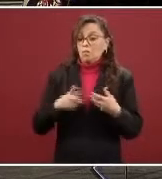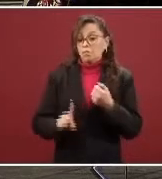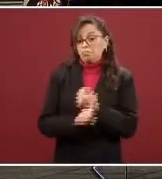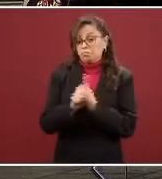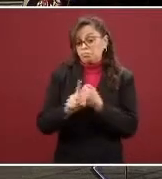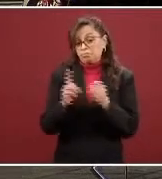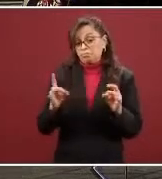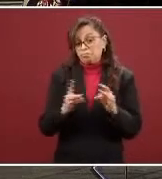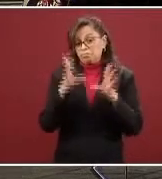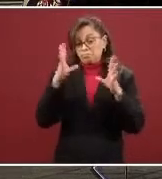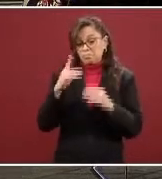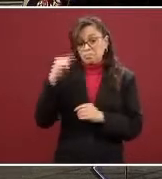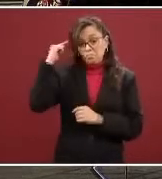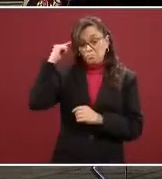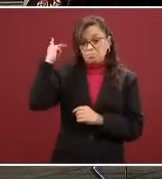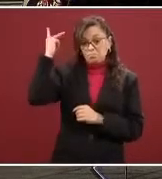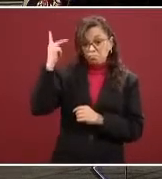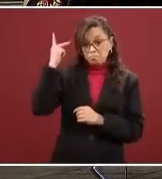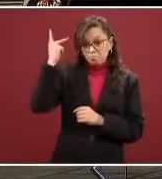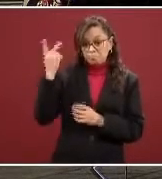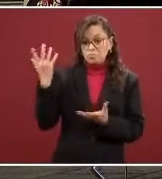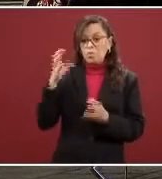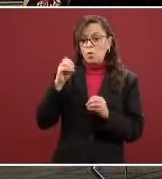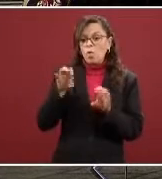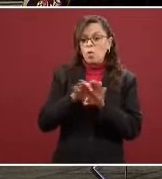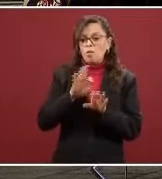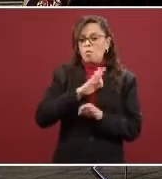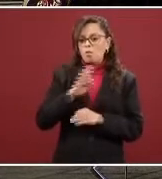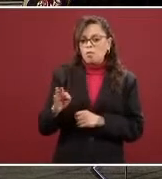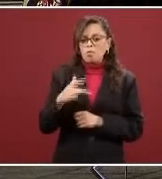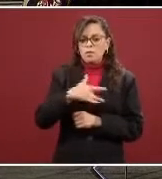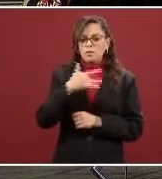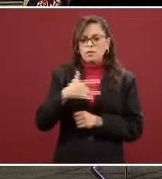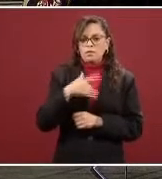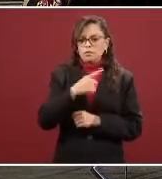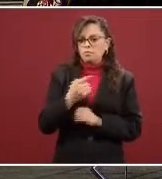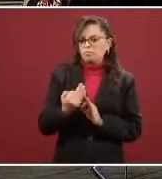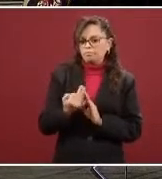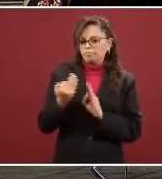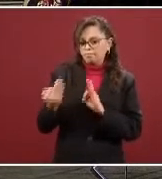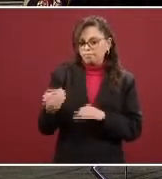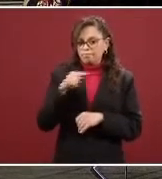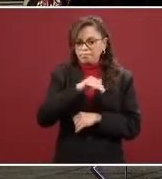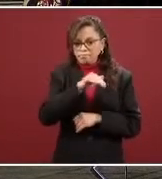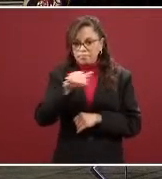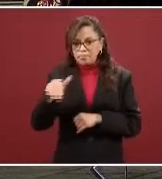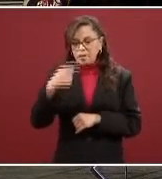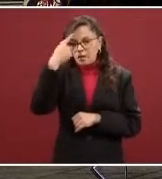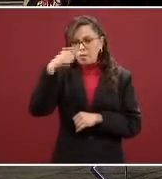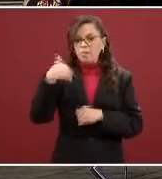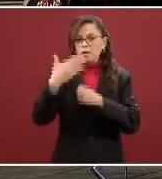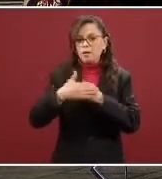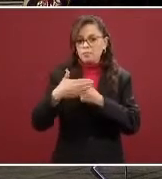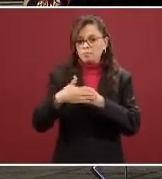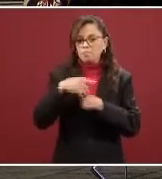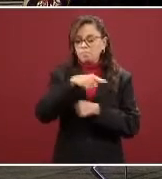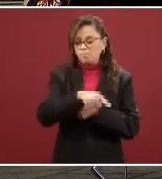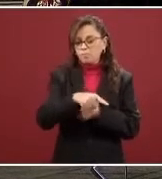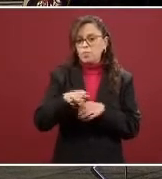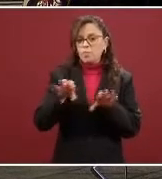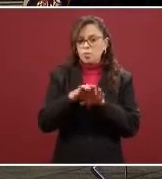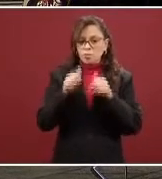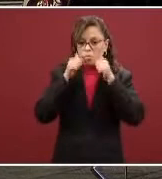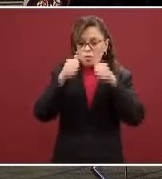también algunas estrategias de afrontamiento para la futura Jornada Nacional de Sana Distancia que en breve